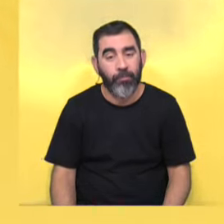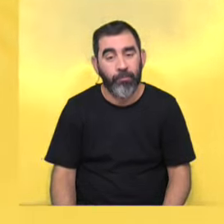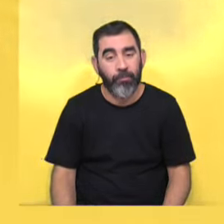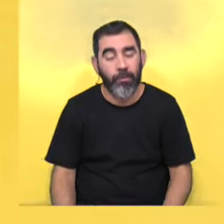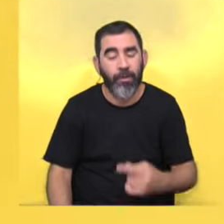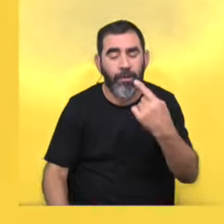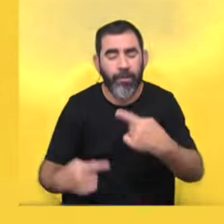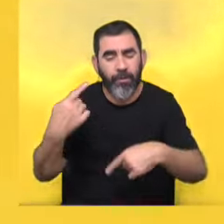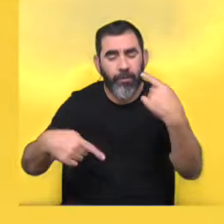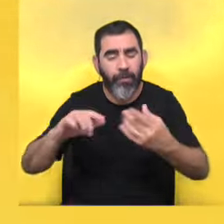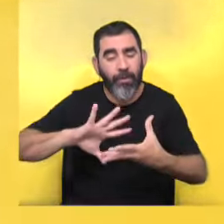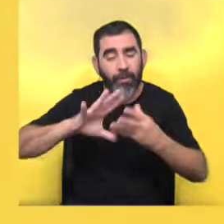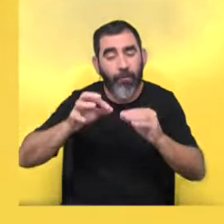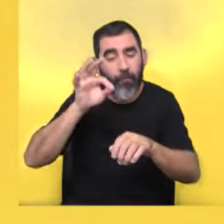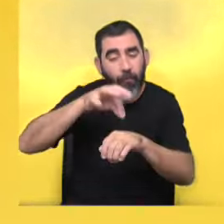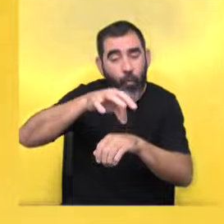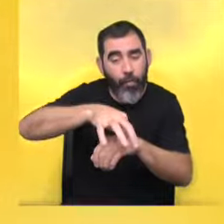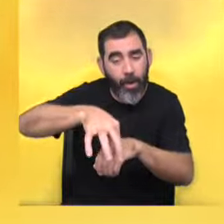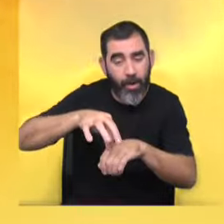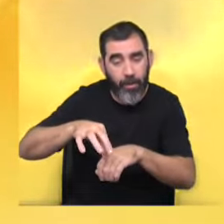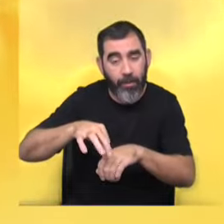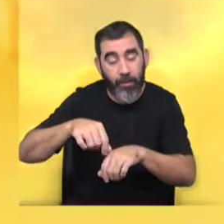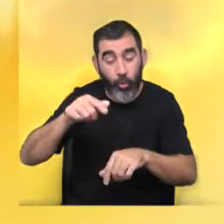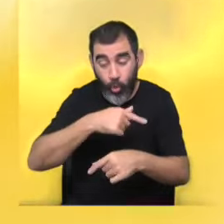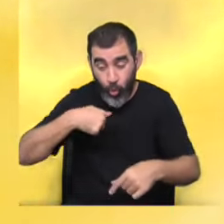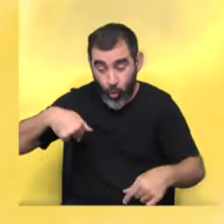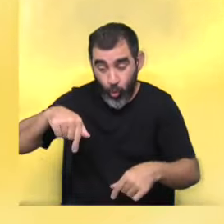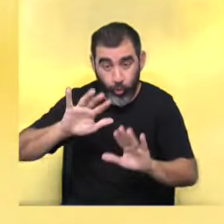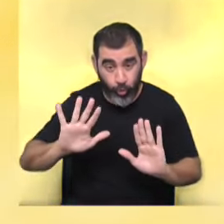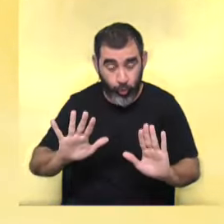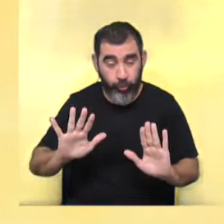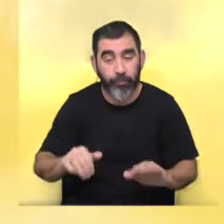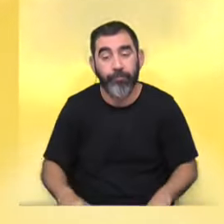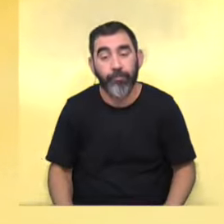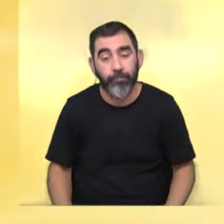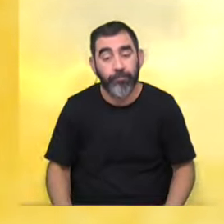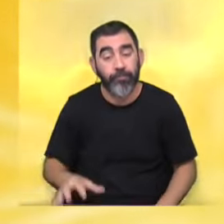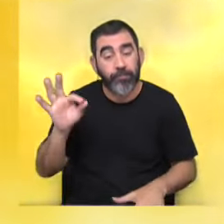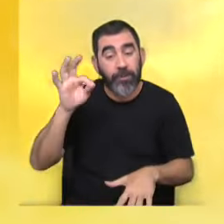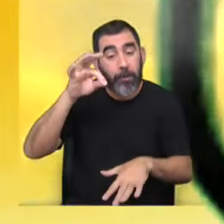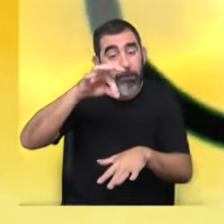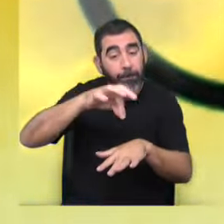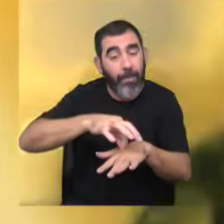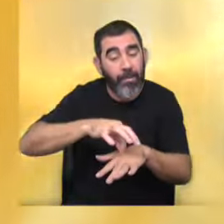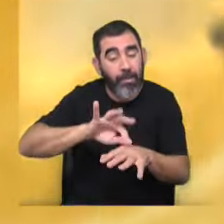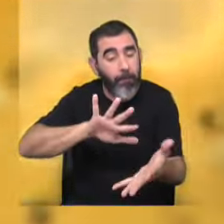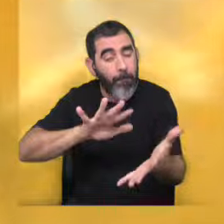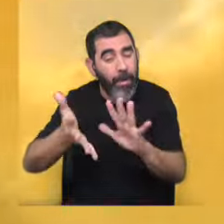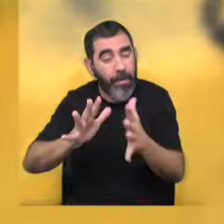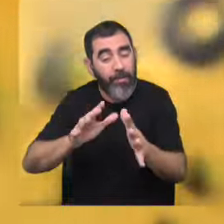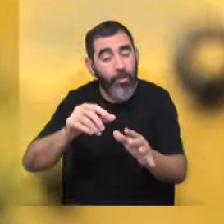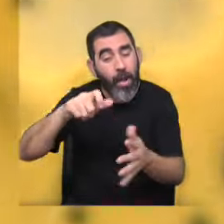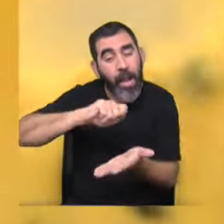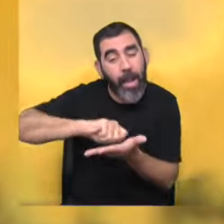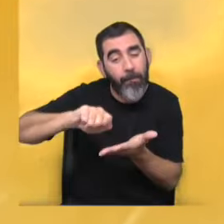Hay diferentes formas de implantarlo. En nuestro caso, nosotros utilizamos implanters que son algo parecido a una